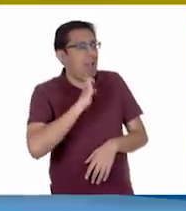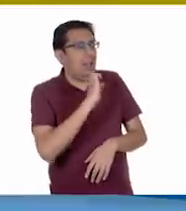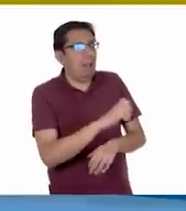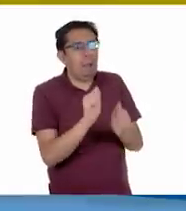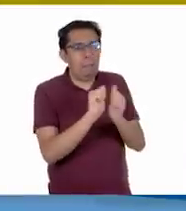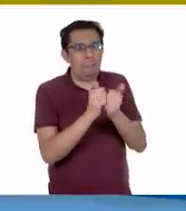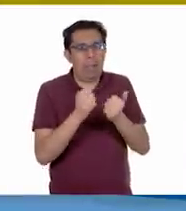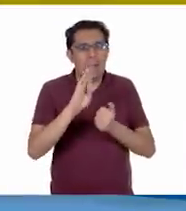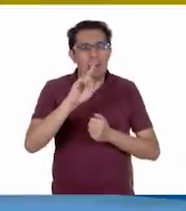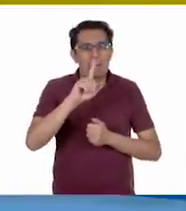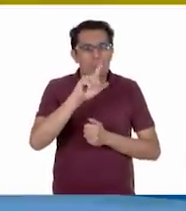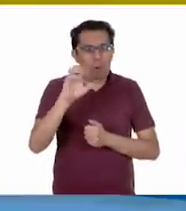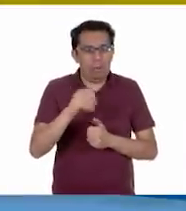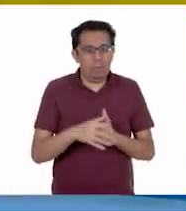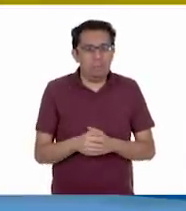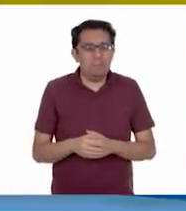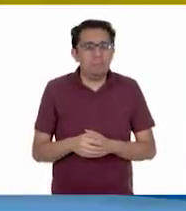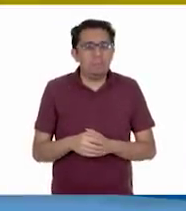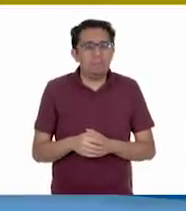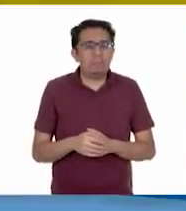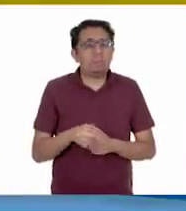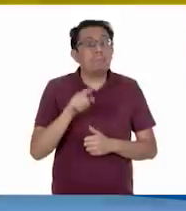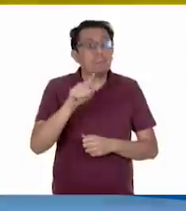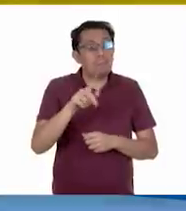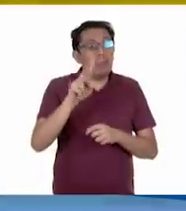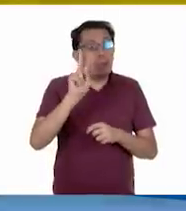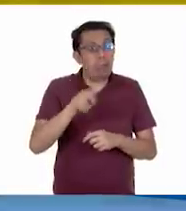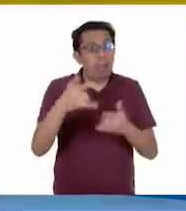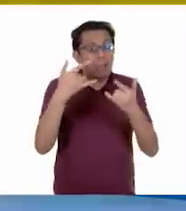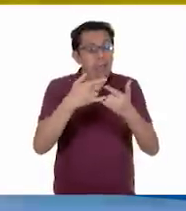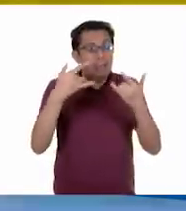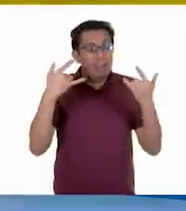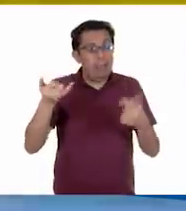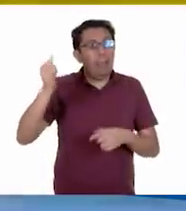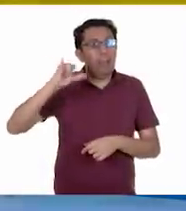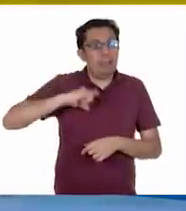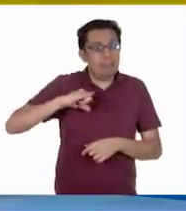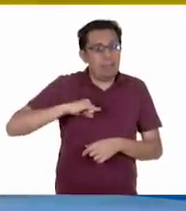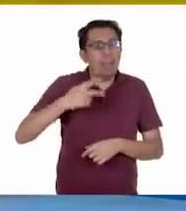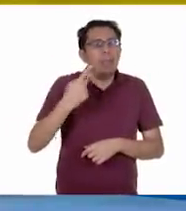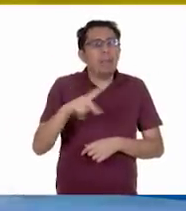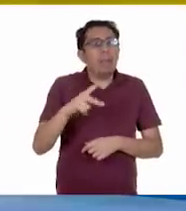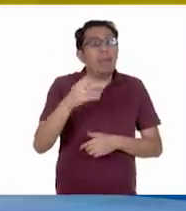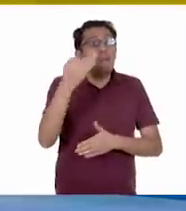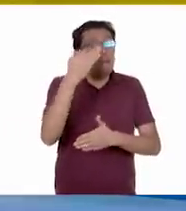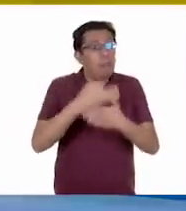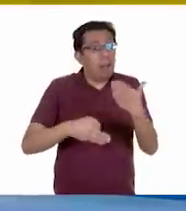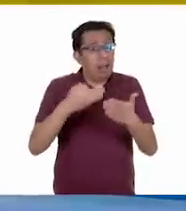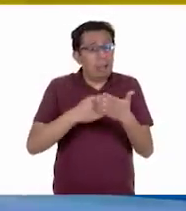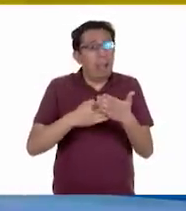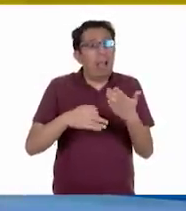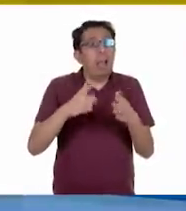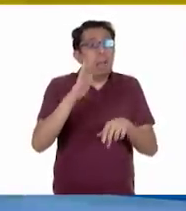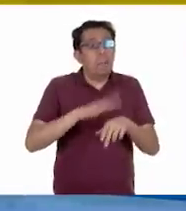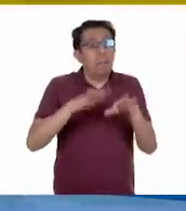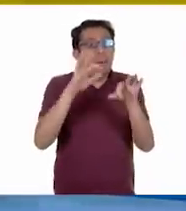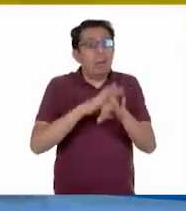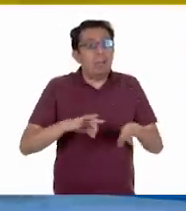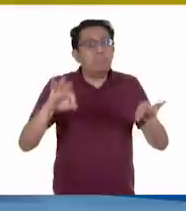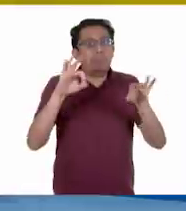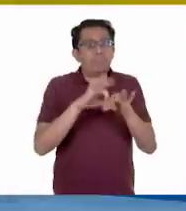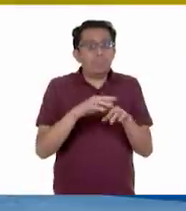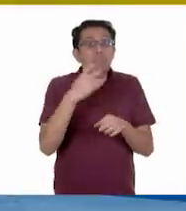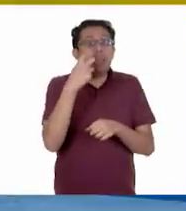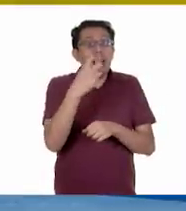no. Oye, Raulito, qué buena historia. Pero nos estamos olvidando de lo más importante, que es el contenido de